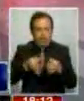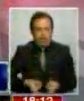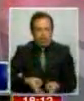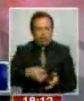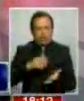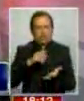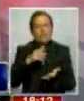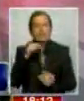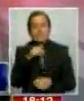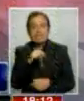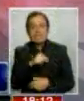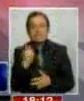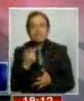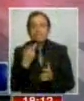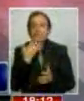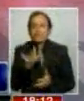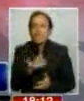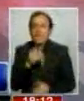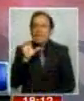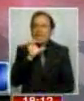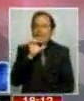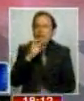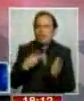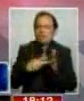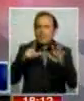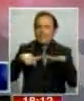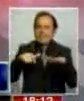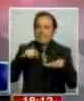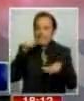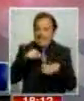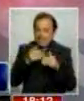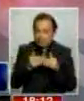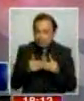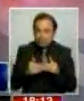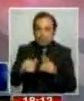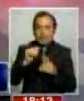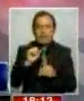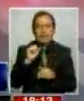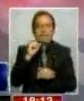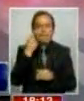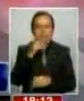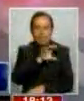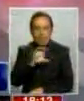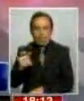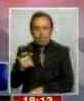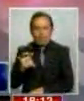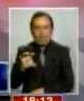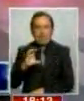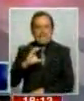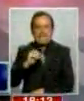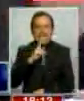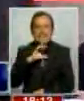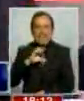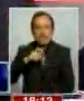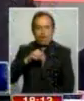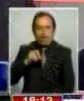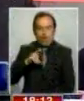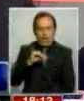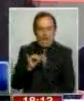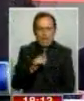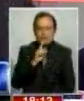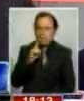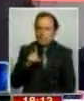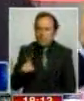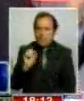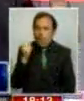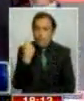marco enero del 2017? Porque es ahí donde se encuentra el régimen de la primera categoría. ¿Uno compensaba al otro? No. Porque el régimen de la